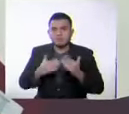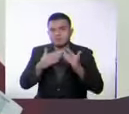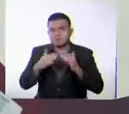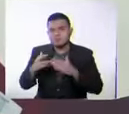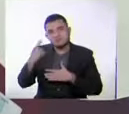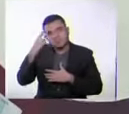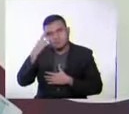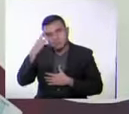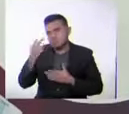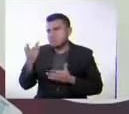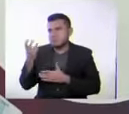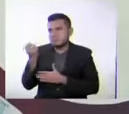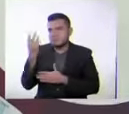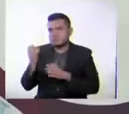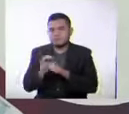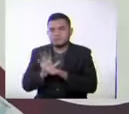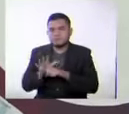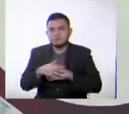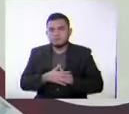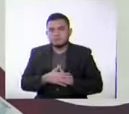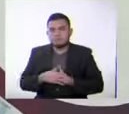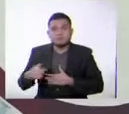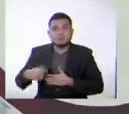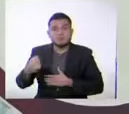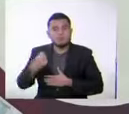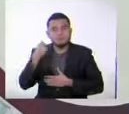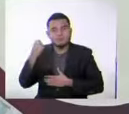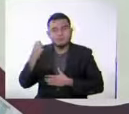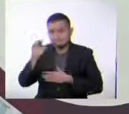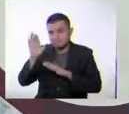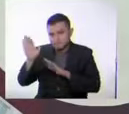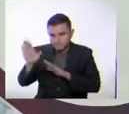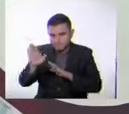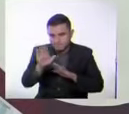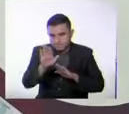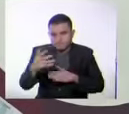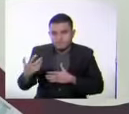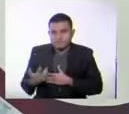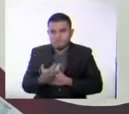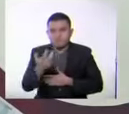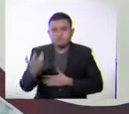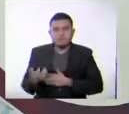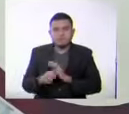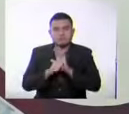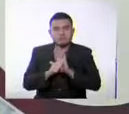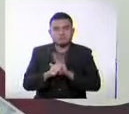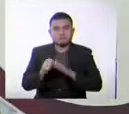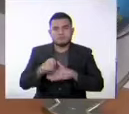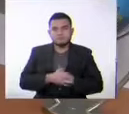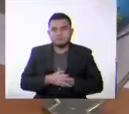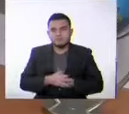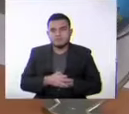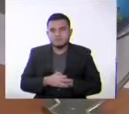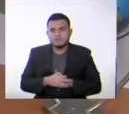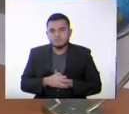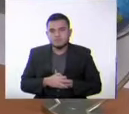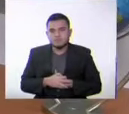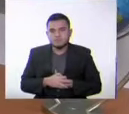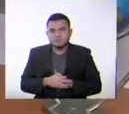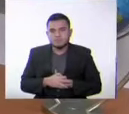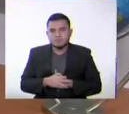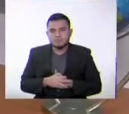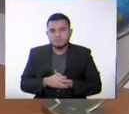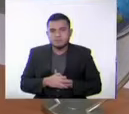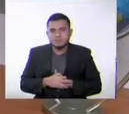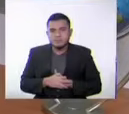de todo lo que está sucediendo, pero es importante el respeto a los símbolos patrios. Entonces, acertaste